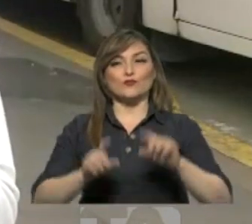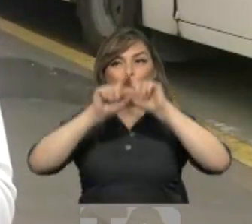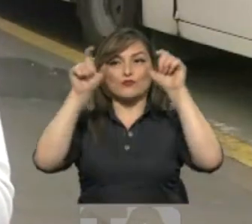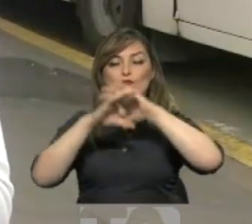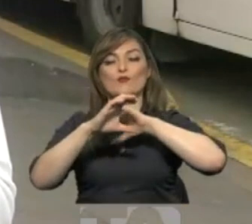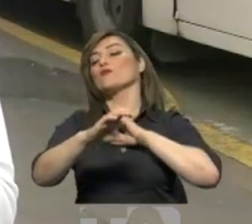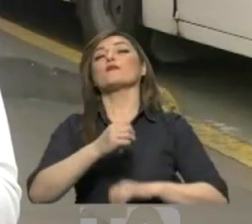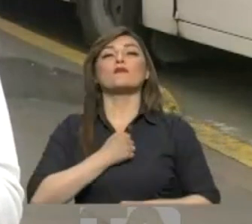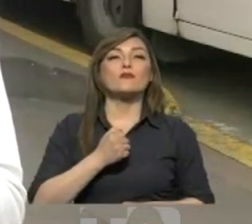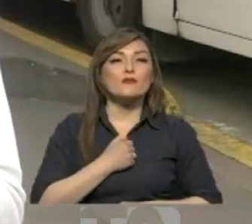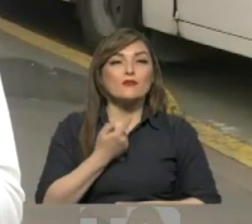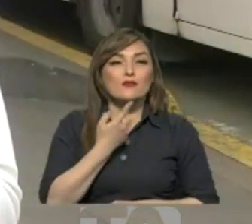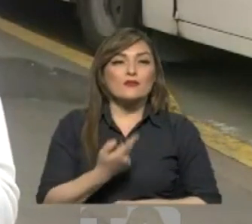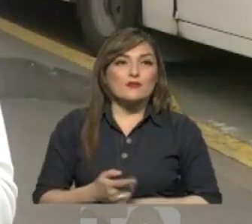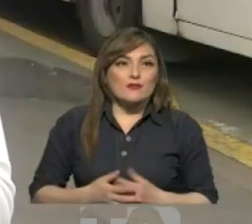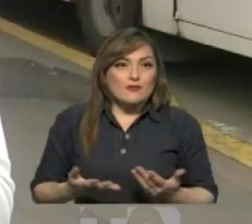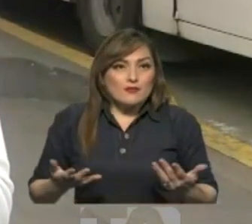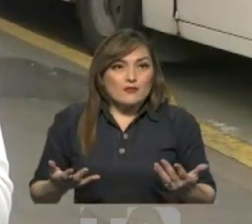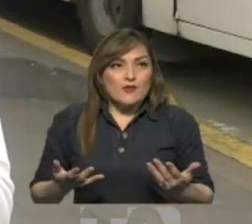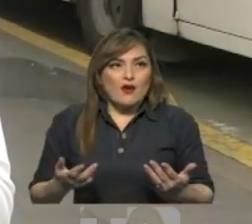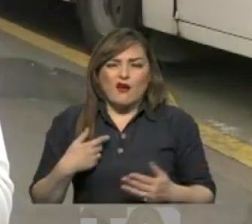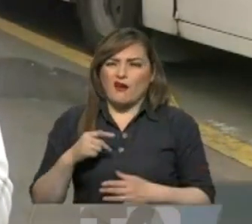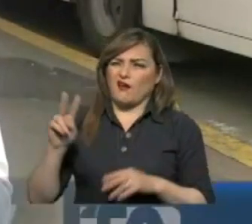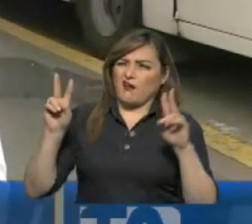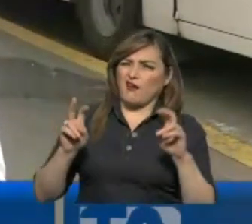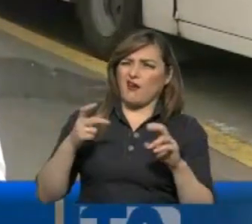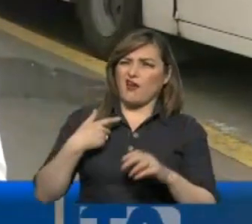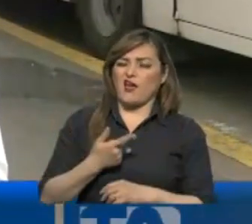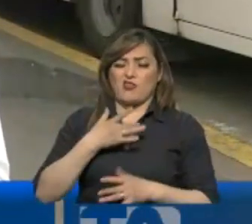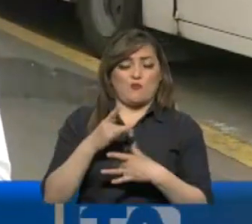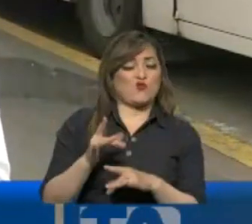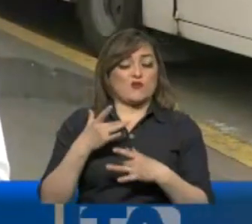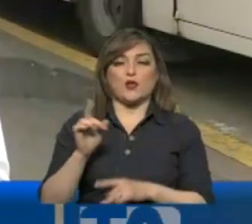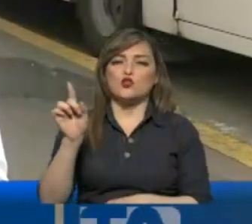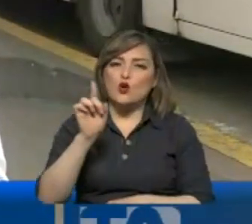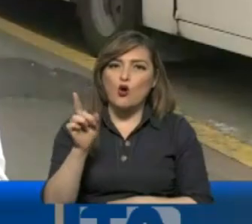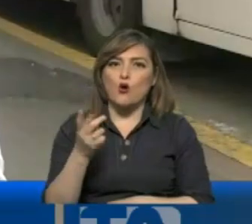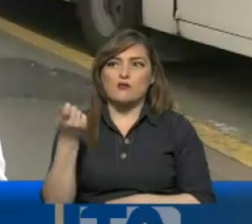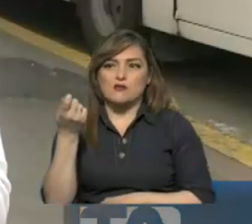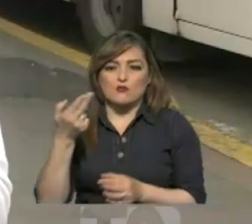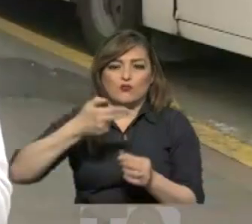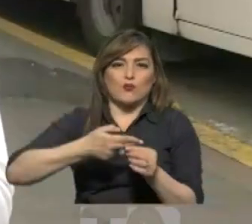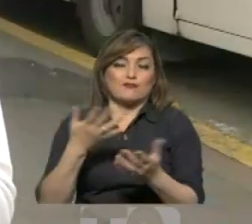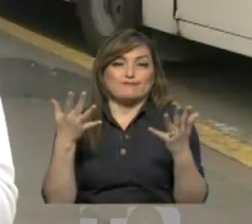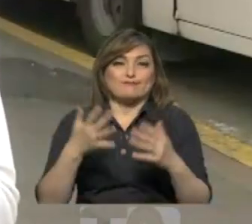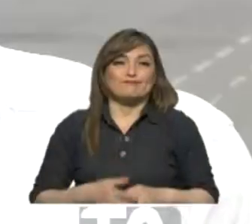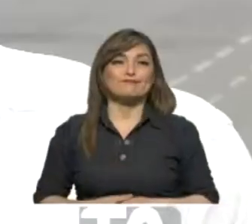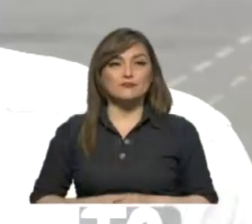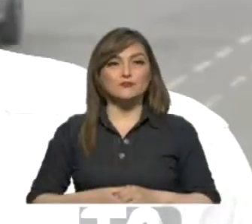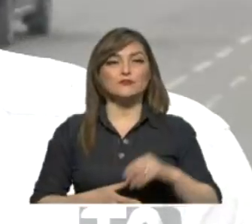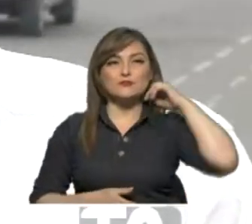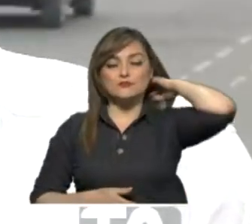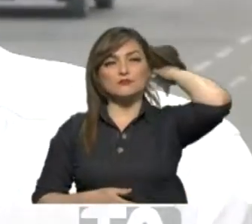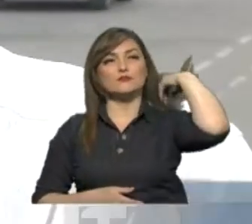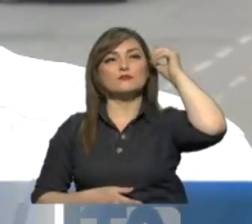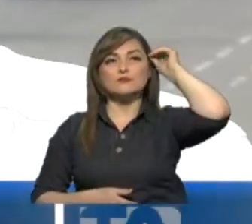transportistas aseguraron que no se trata de un capricho, sino que ya no cuentan con el dinero para el combustible. Escuchemos lo que dijeron. No